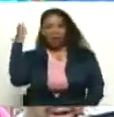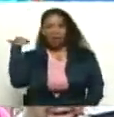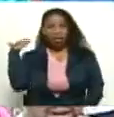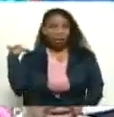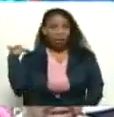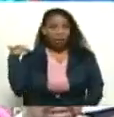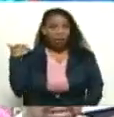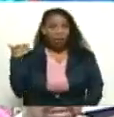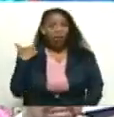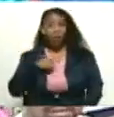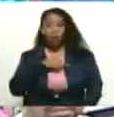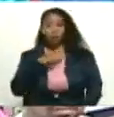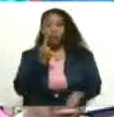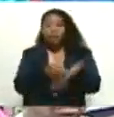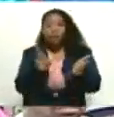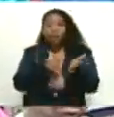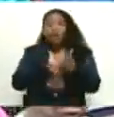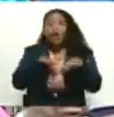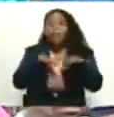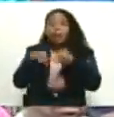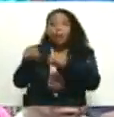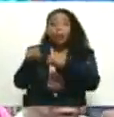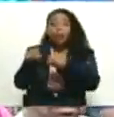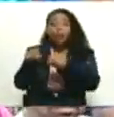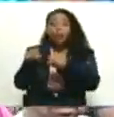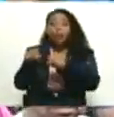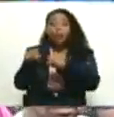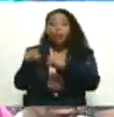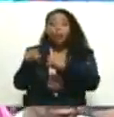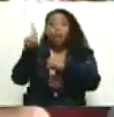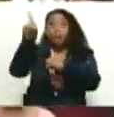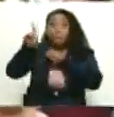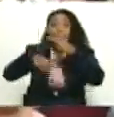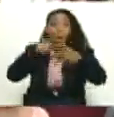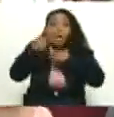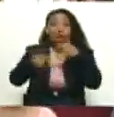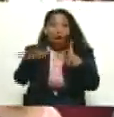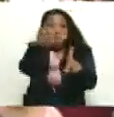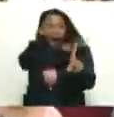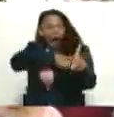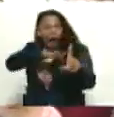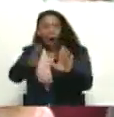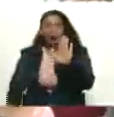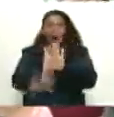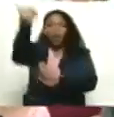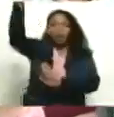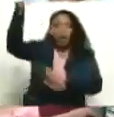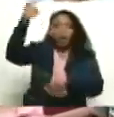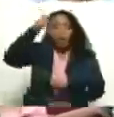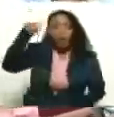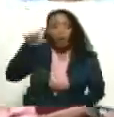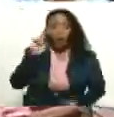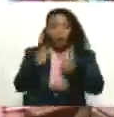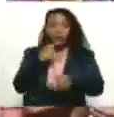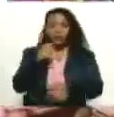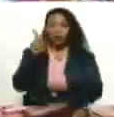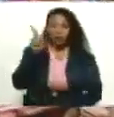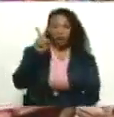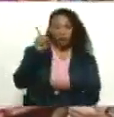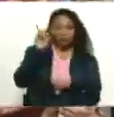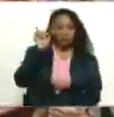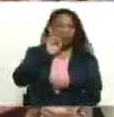Cuando nosotros repetíamos el imperialismo y sus políticas perversas contra los pueblos, algunos decían, no, eso es